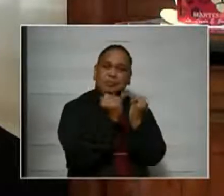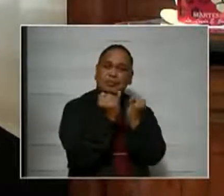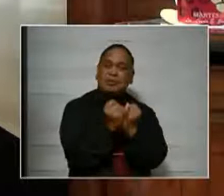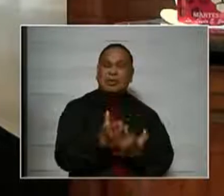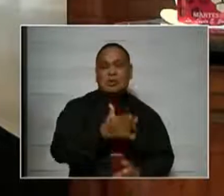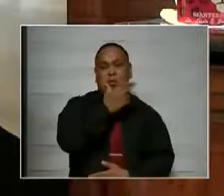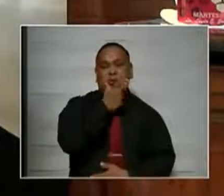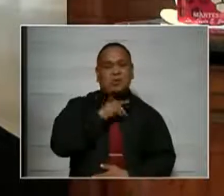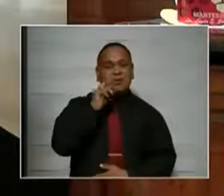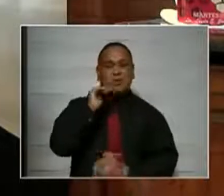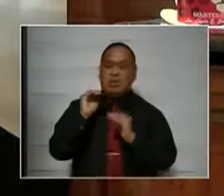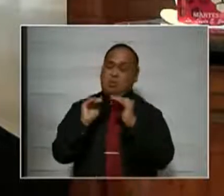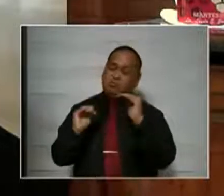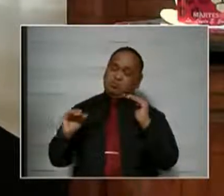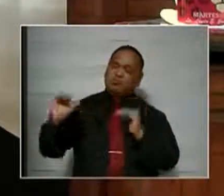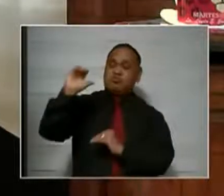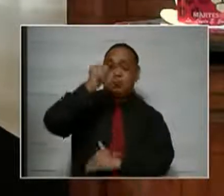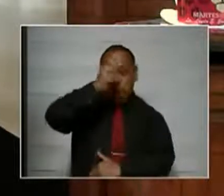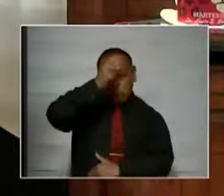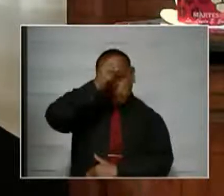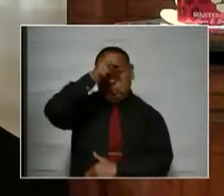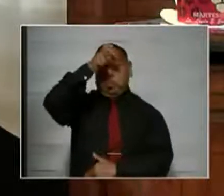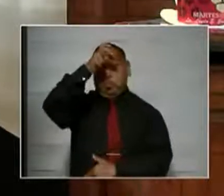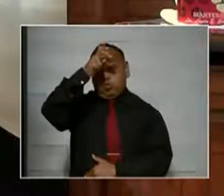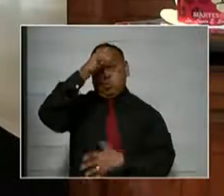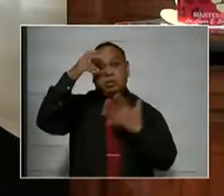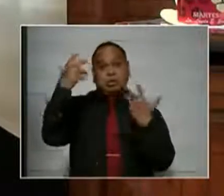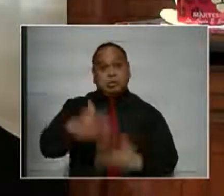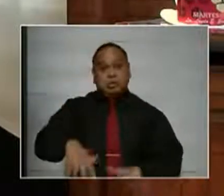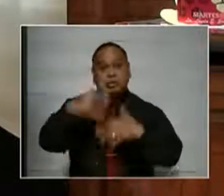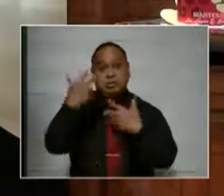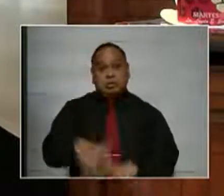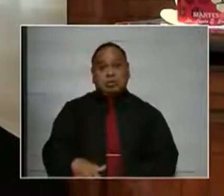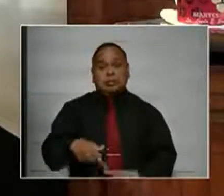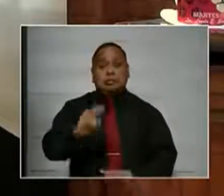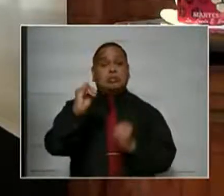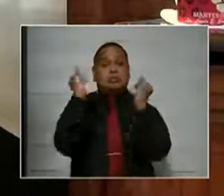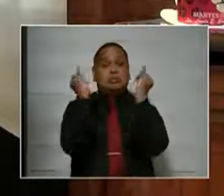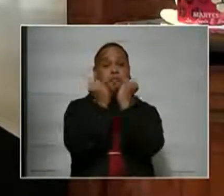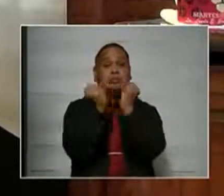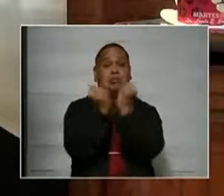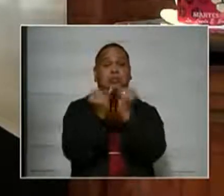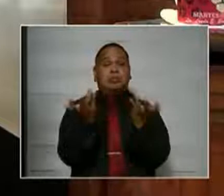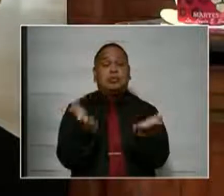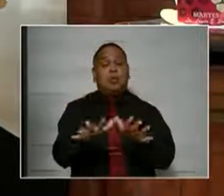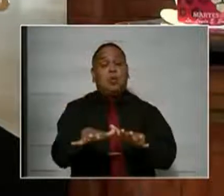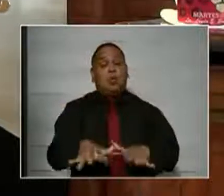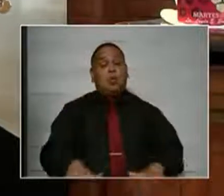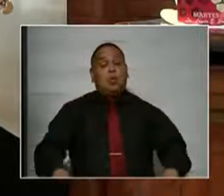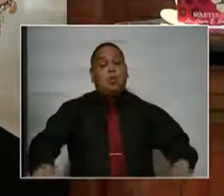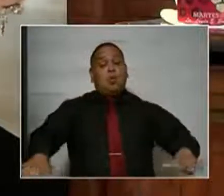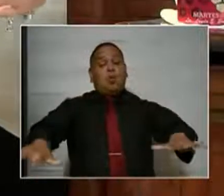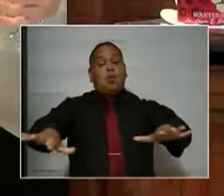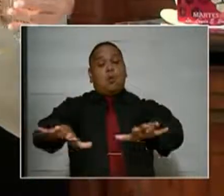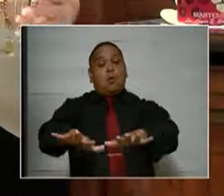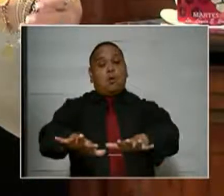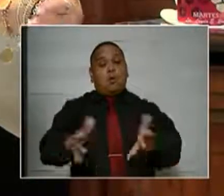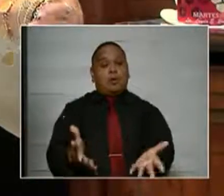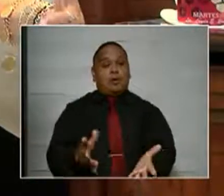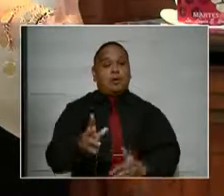nivel y preparación bueno no se digan todas el harén que tiene de